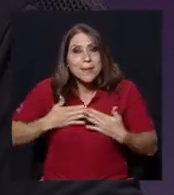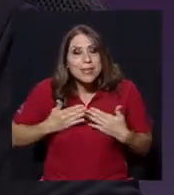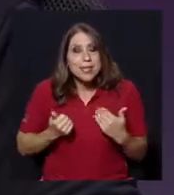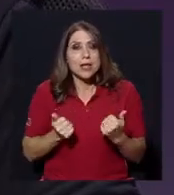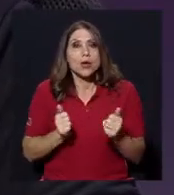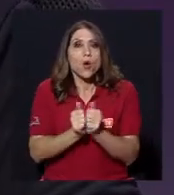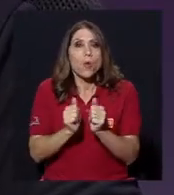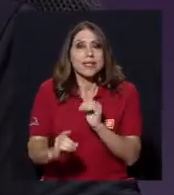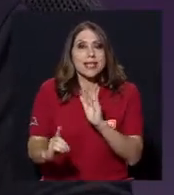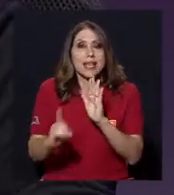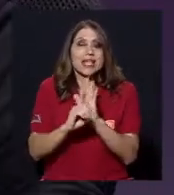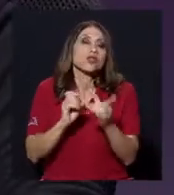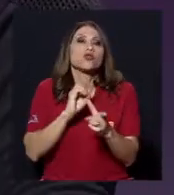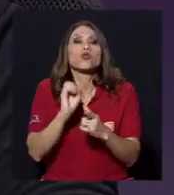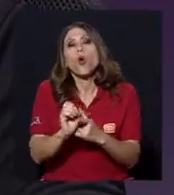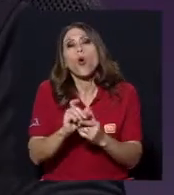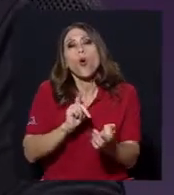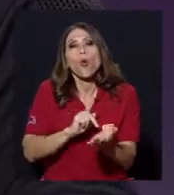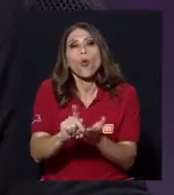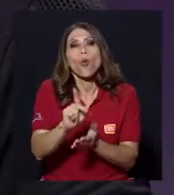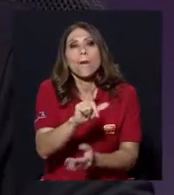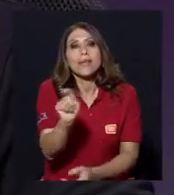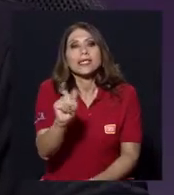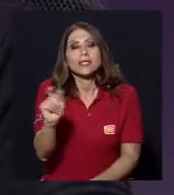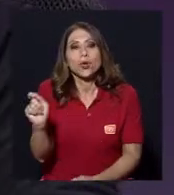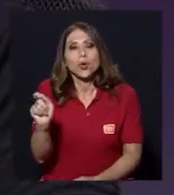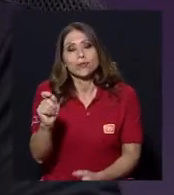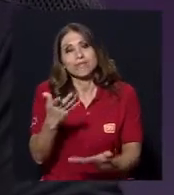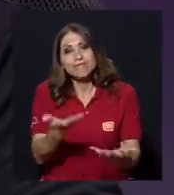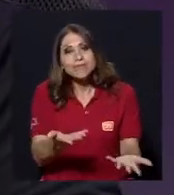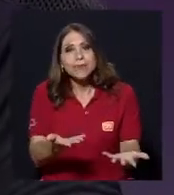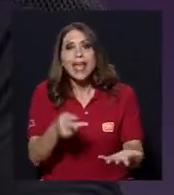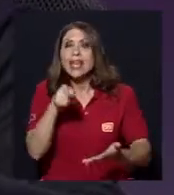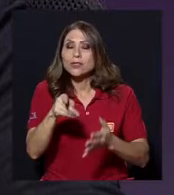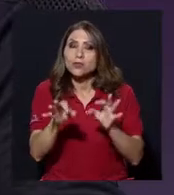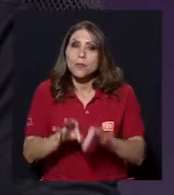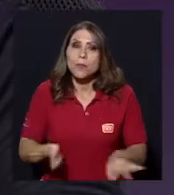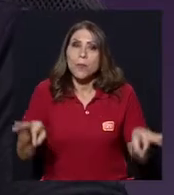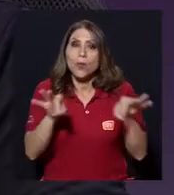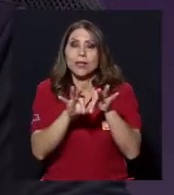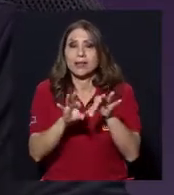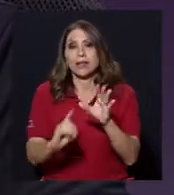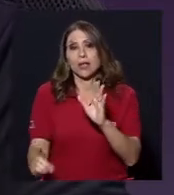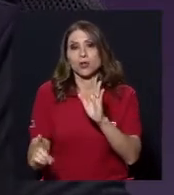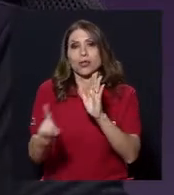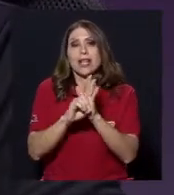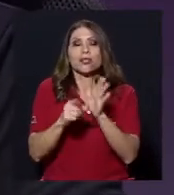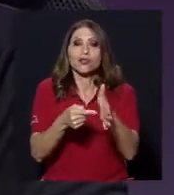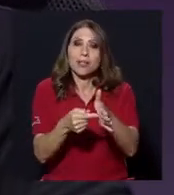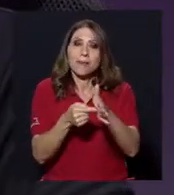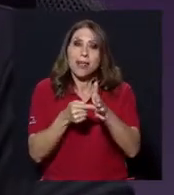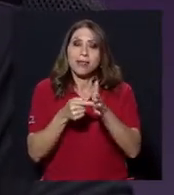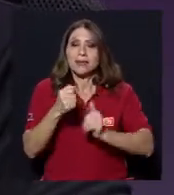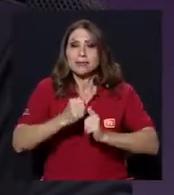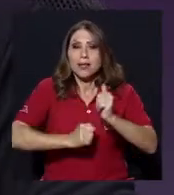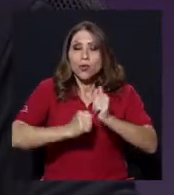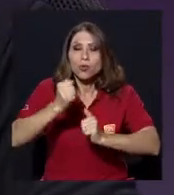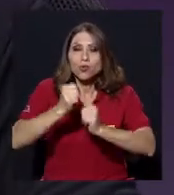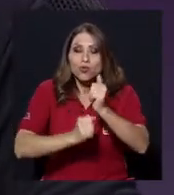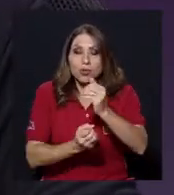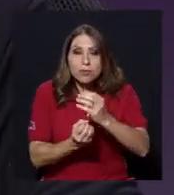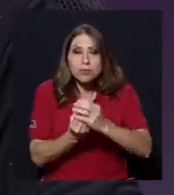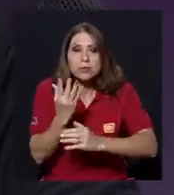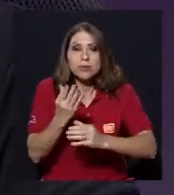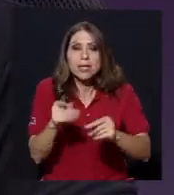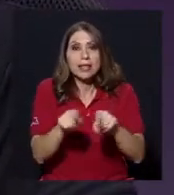en mis derechos o la pensión alimentaria, etcétera. Quería decir esto porque es importante, es decir, los derechos se construyen, los derechos se demandan y